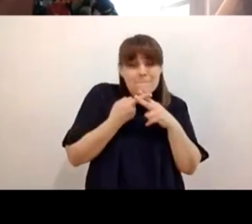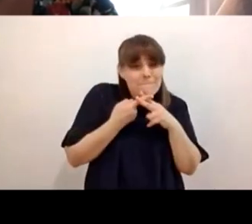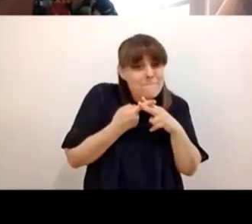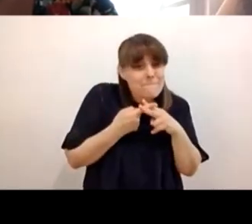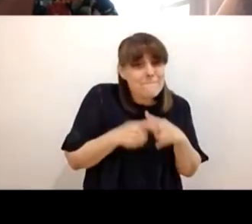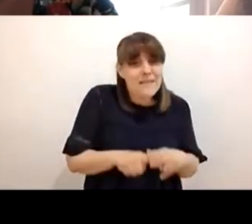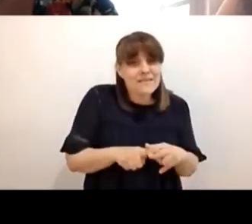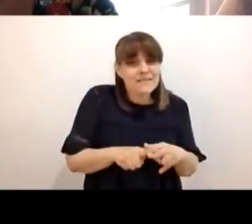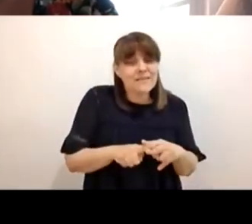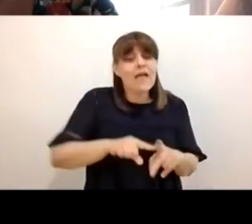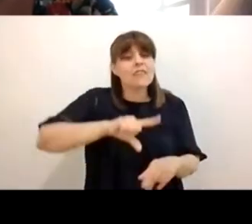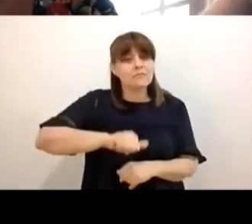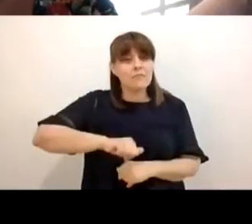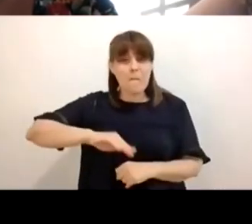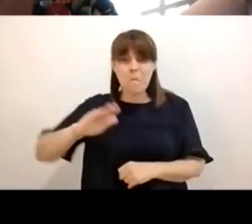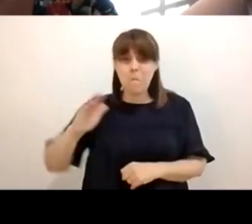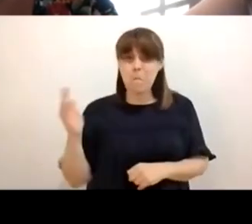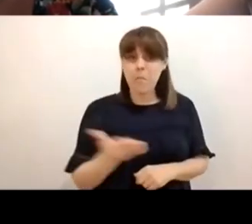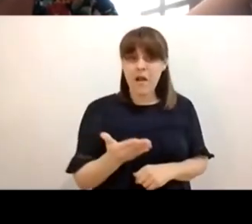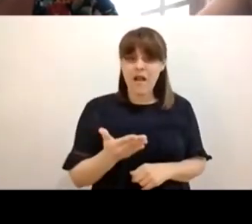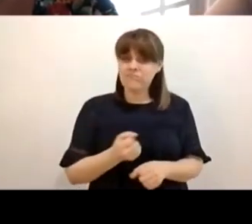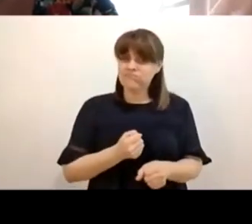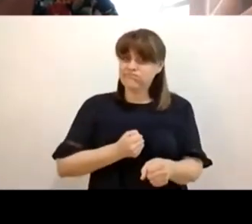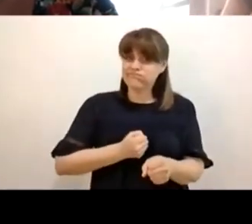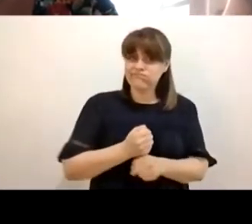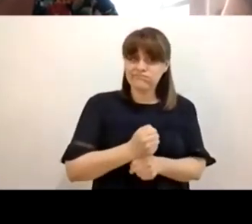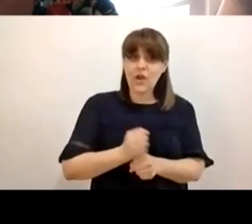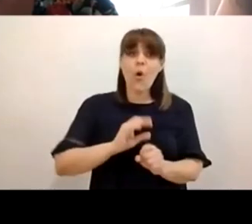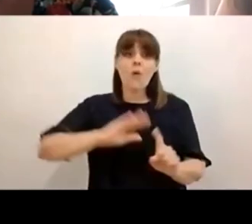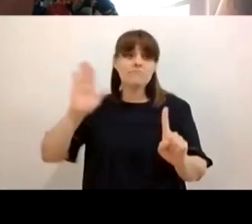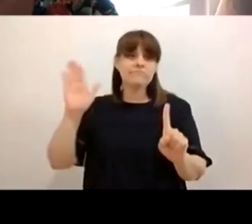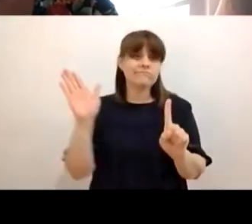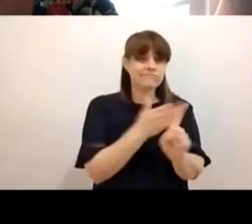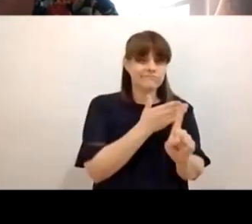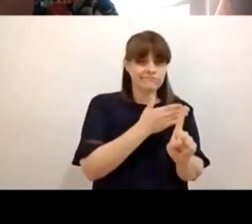palo o de la nalgada o de la cachetada